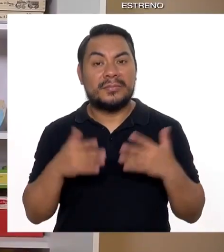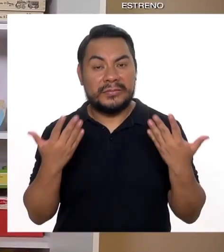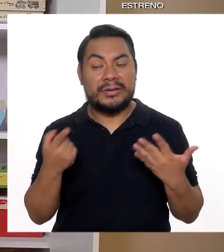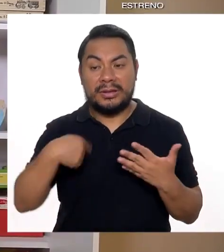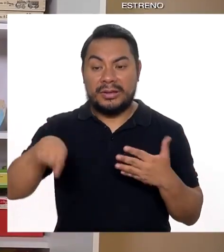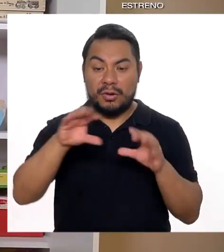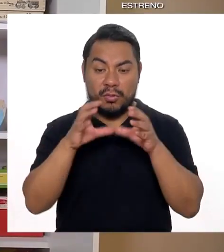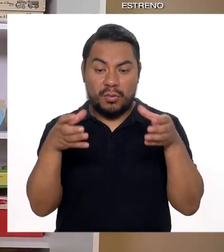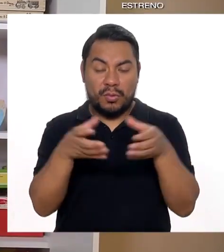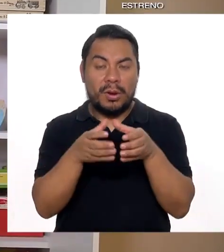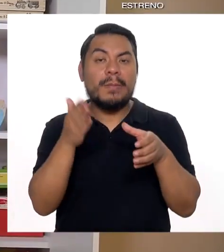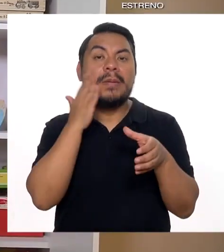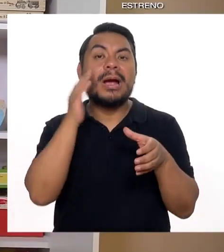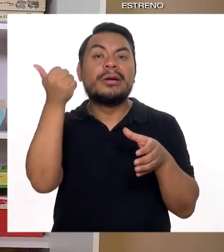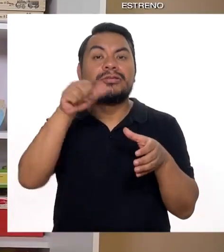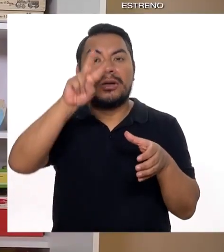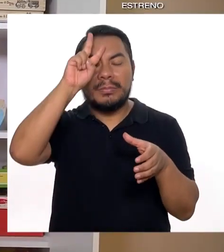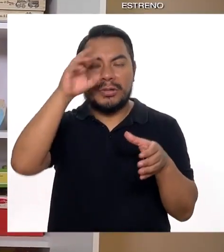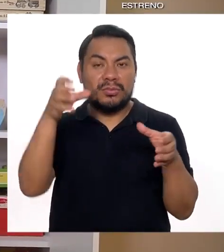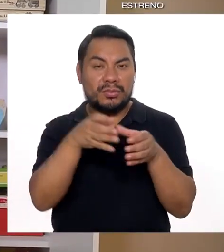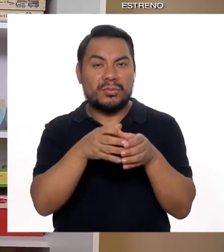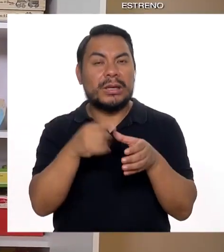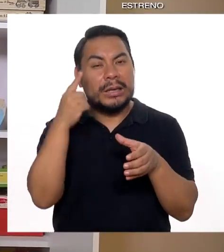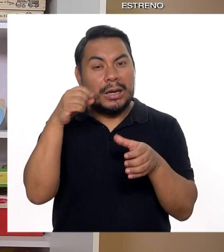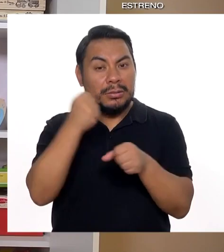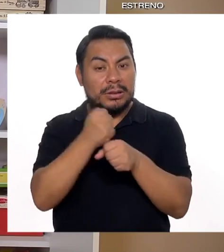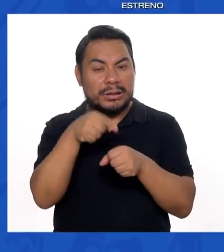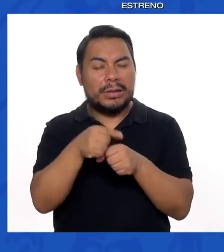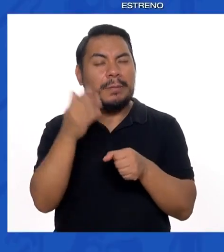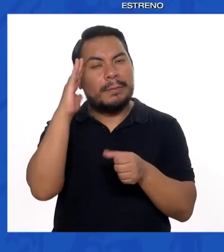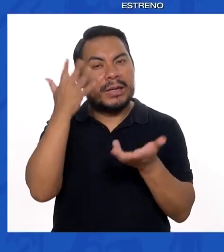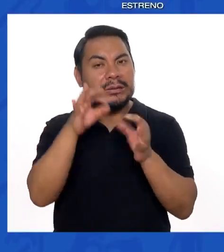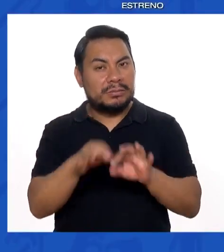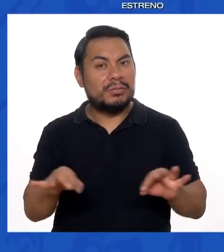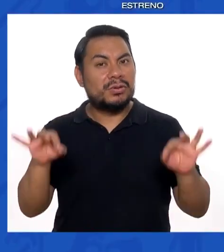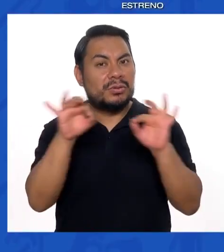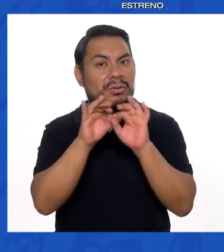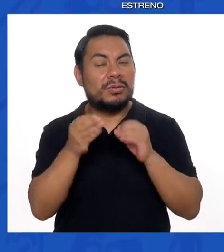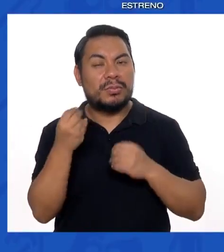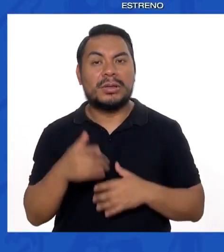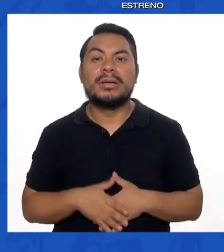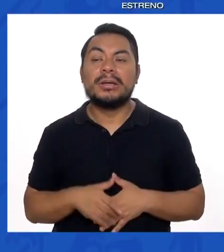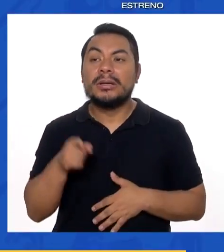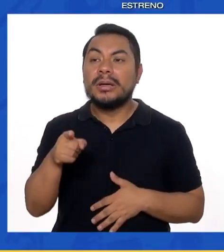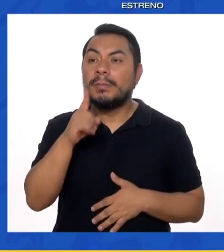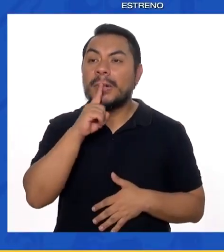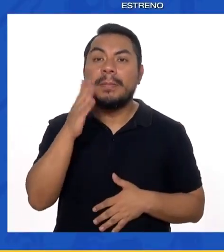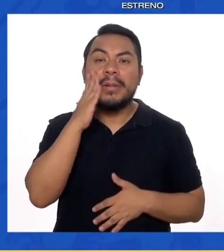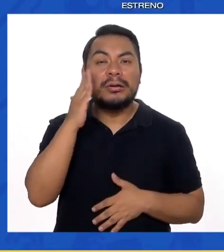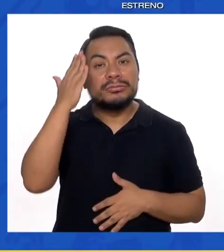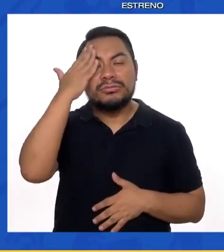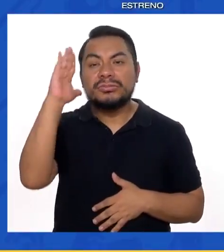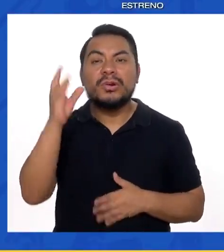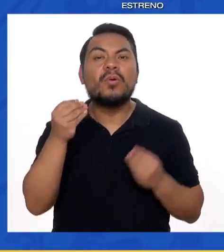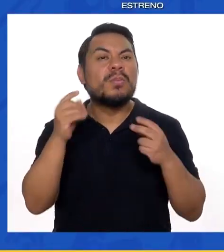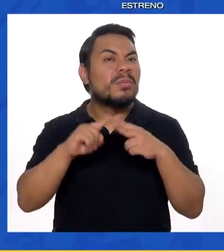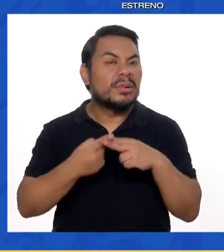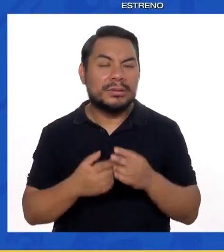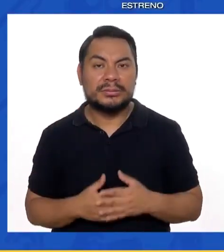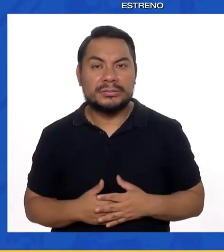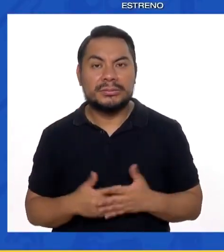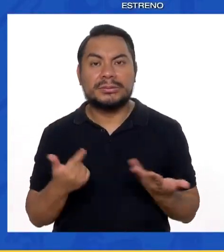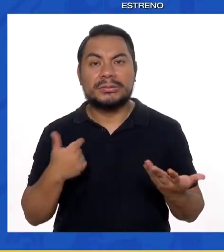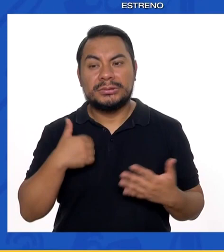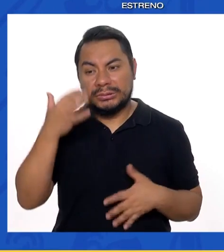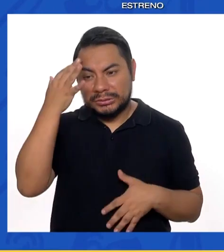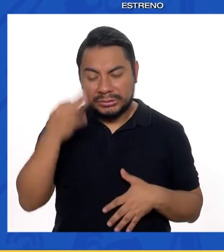El trabajo que realizan Mamás Azules del Perú me parece muy importante porque los padres no saben por dónde empezar.